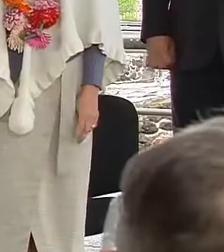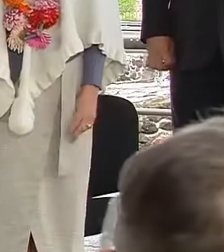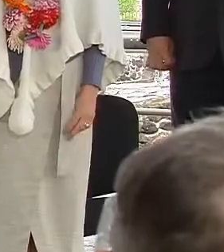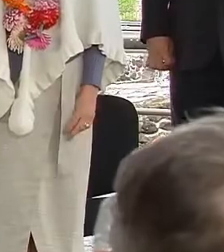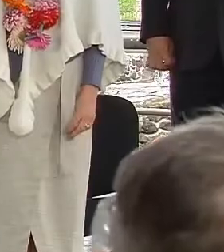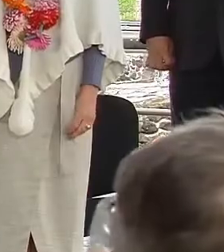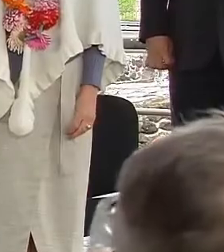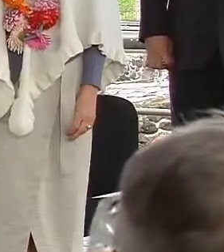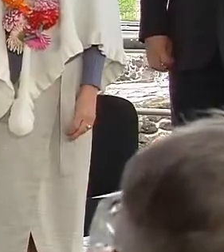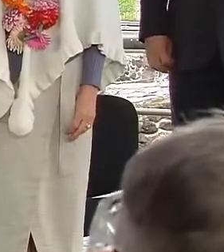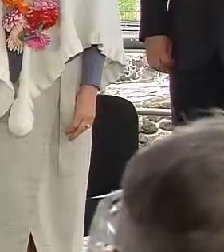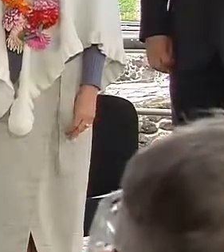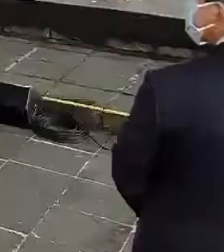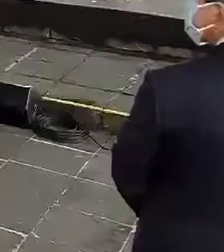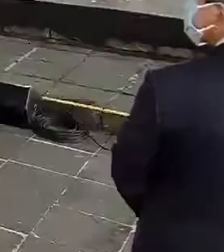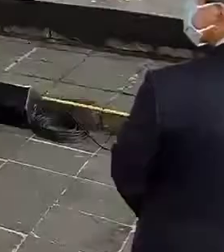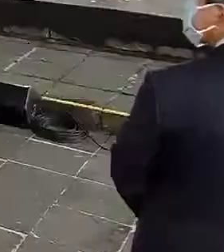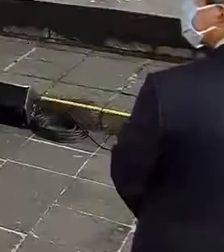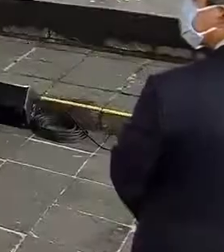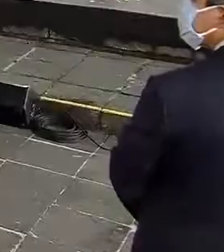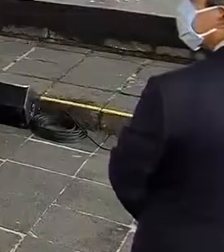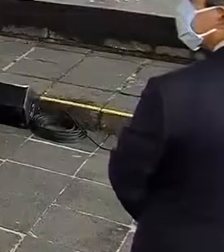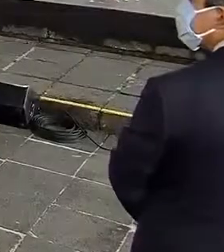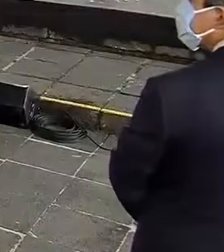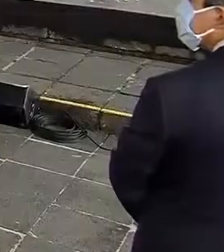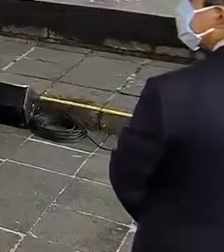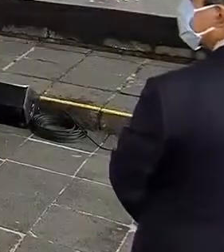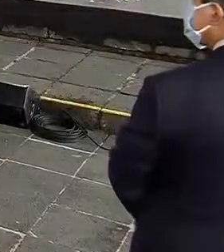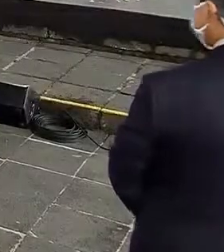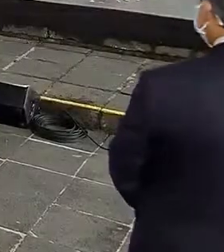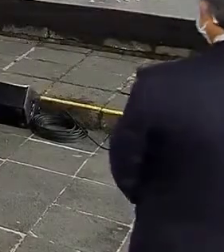Alta entonará el himno nacional en náhuatl.